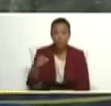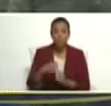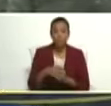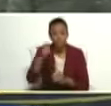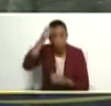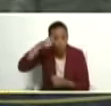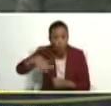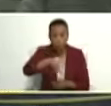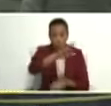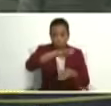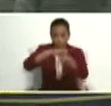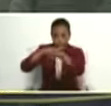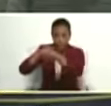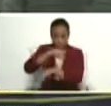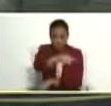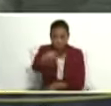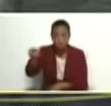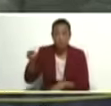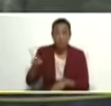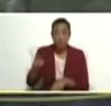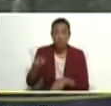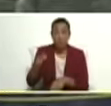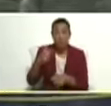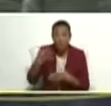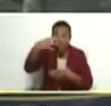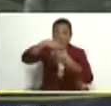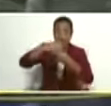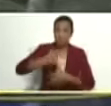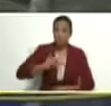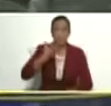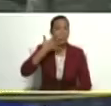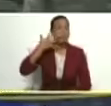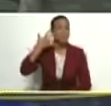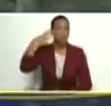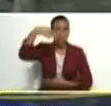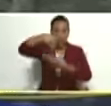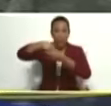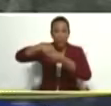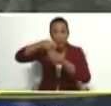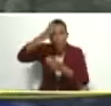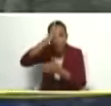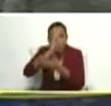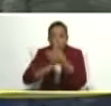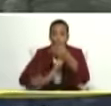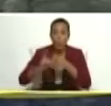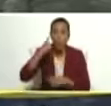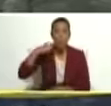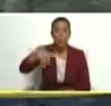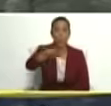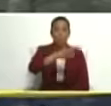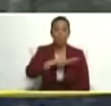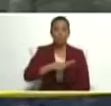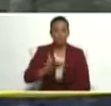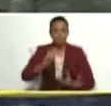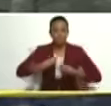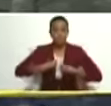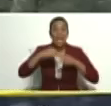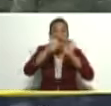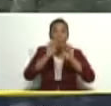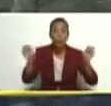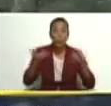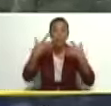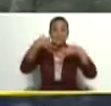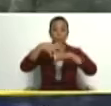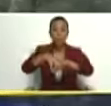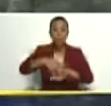Pueblo. Y como pueblo deben sentirse orgullosos de estar recibiendo esta educación